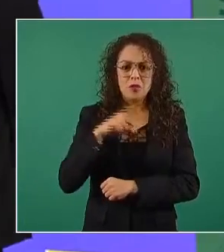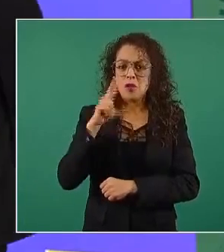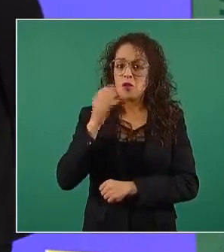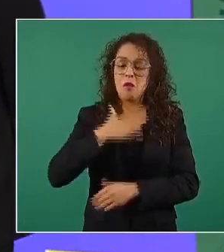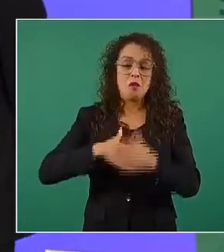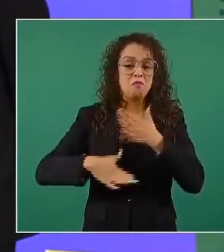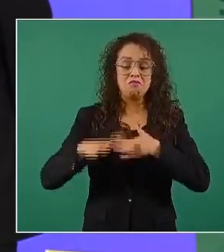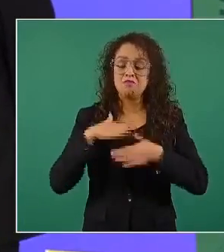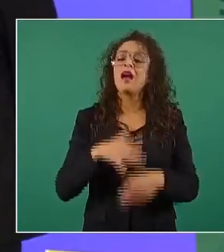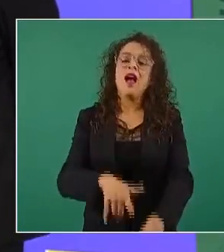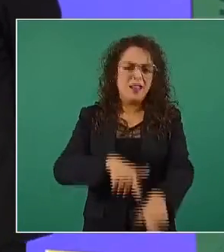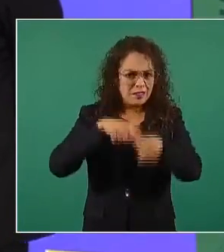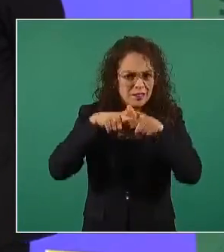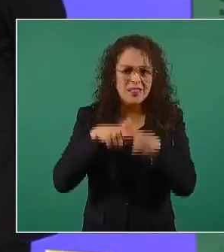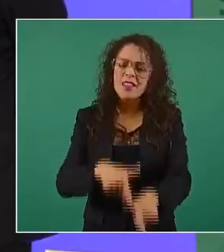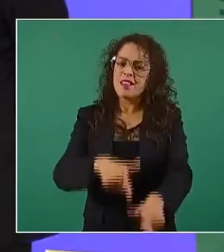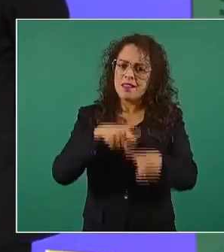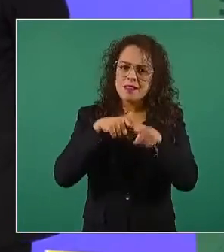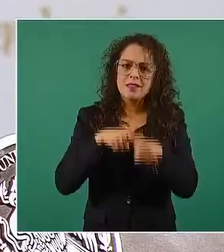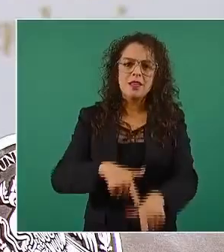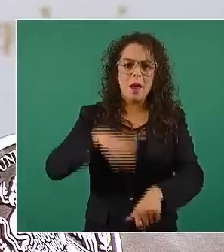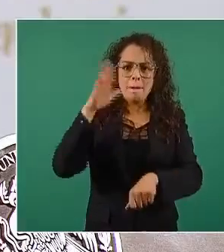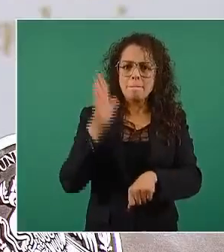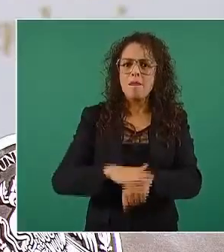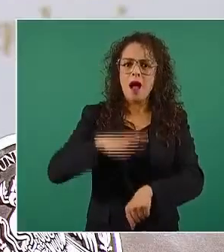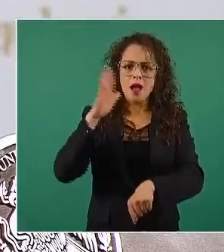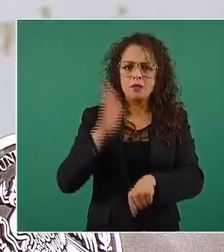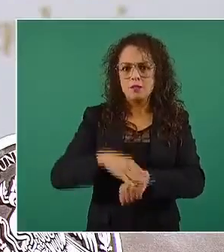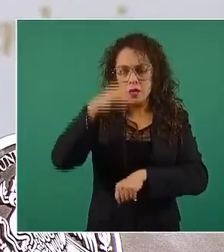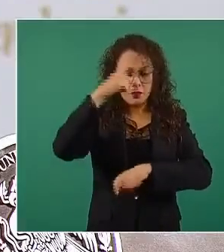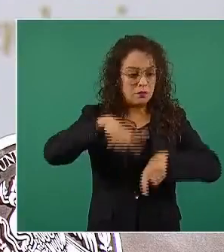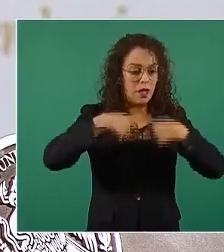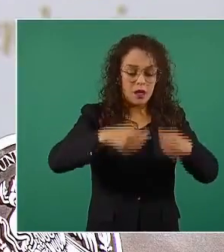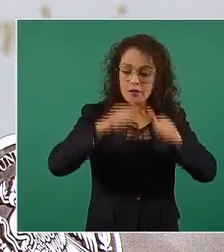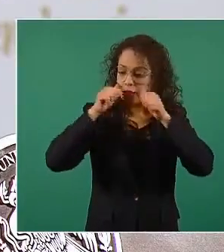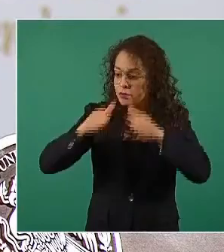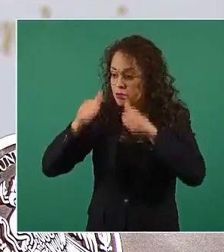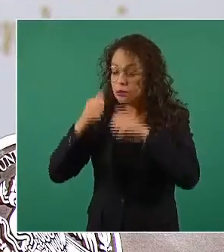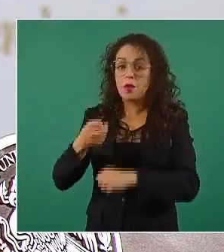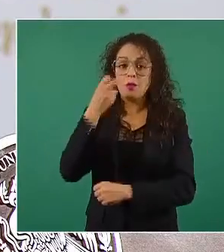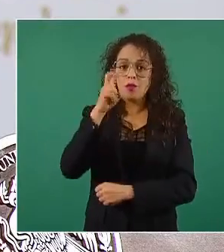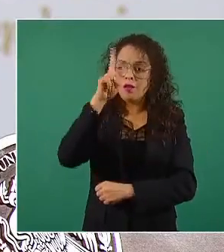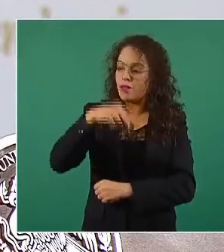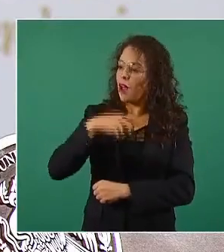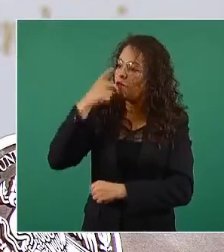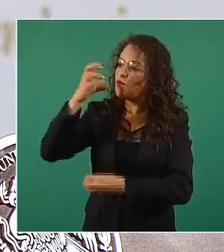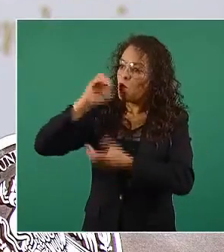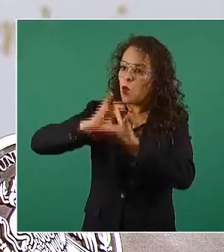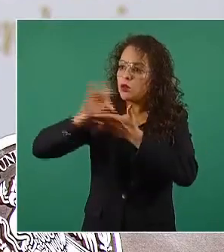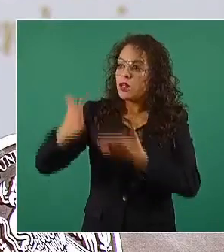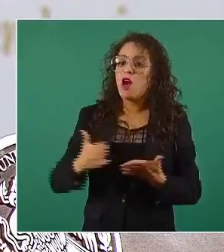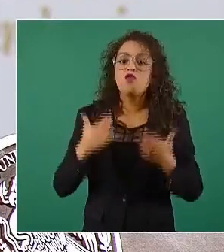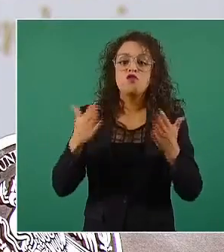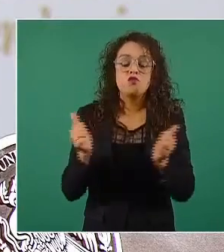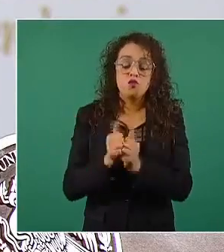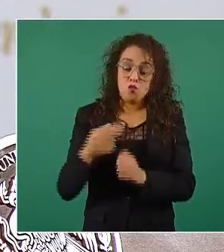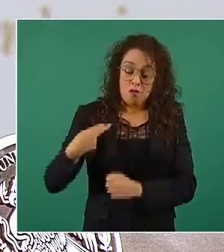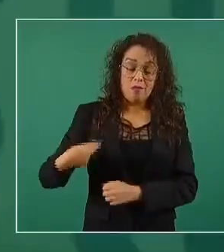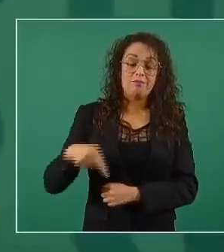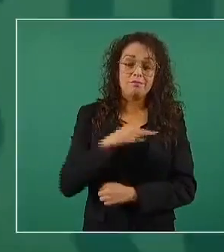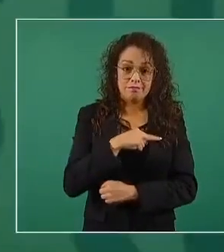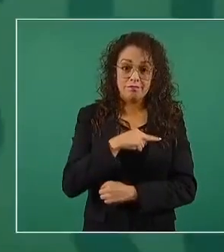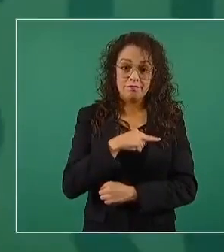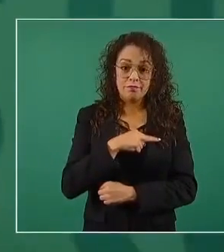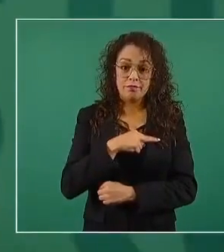cansaremos. Por eso hoy quiero agradecer de un modo especial su confianza en nosotros. La pandemia ha traído muchas